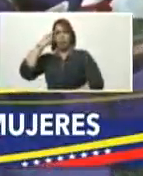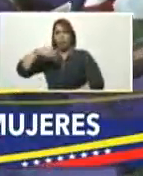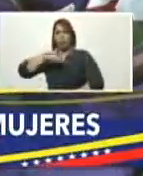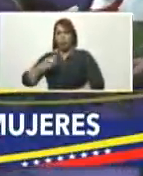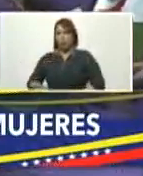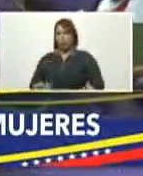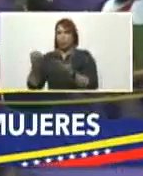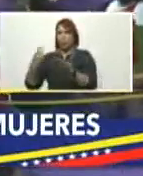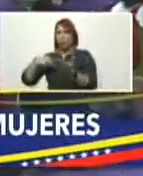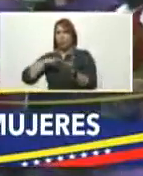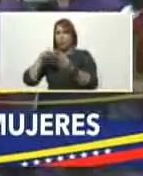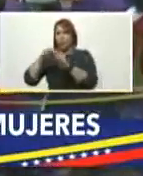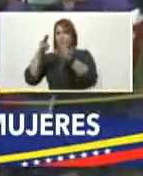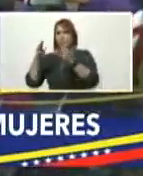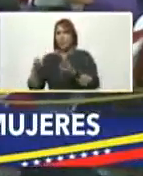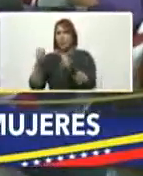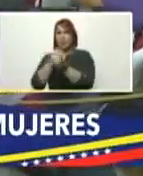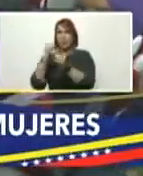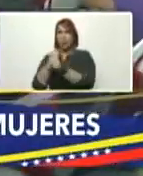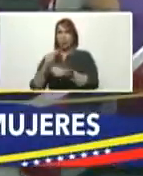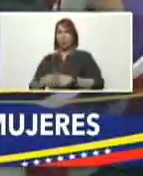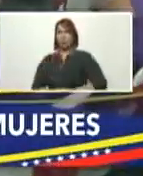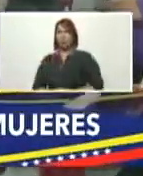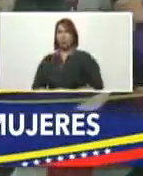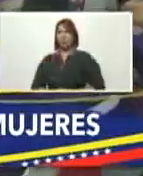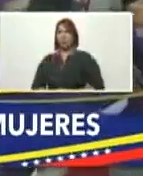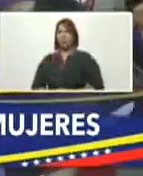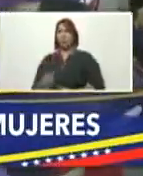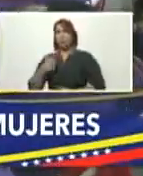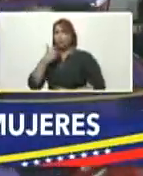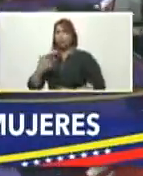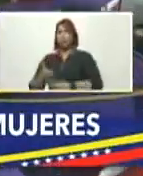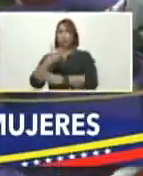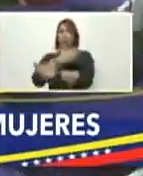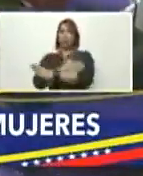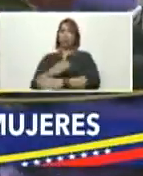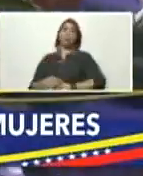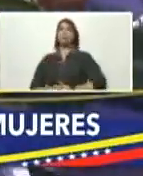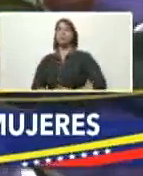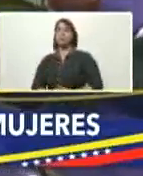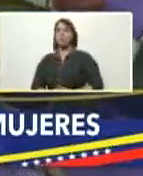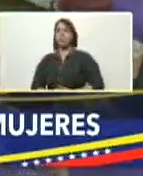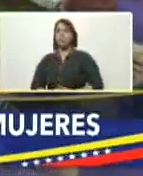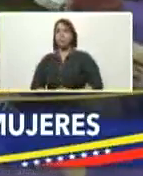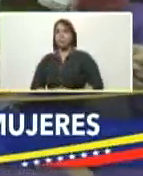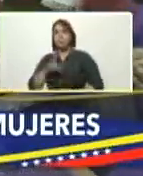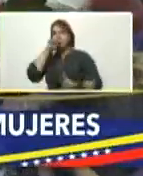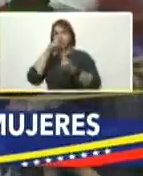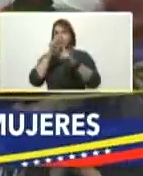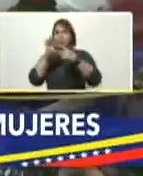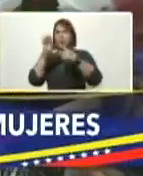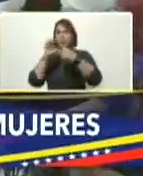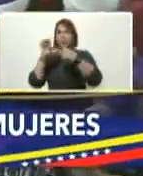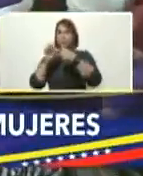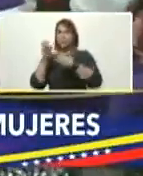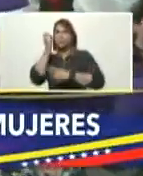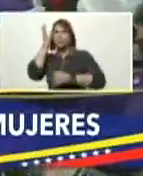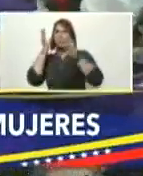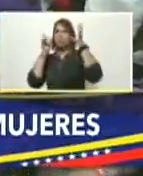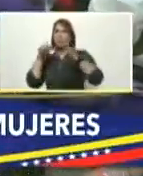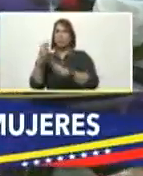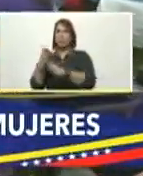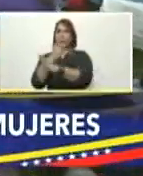en nuestra mesa de trabajo. Y le decía que parte de los elementos que han surgido en estos